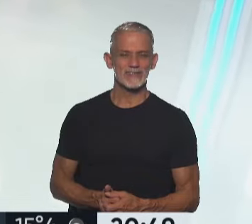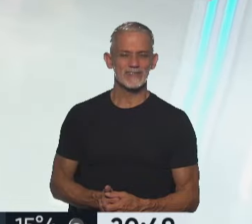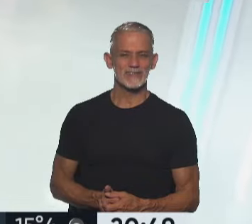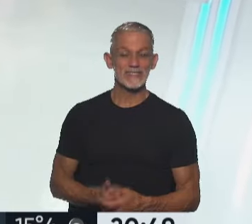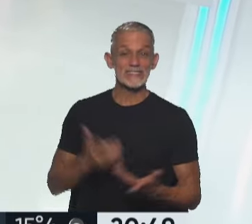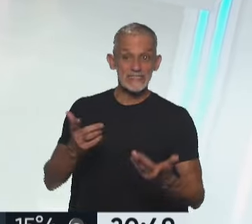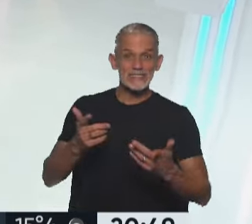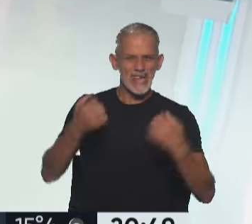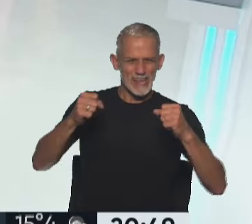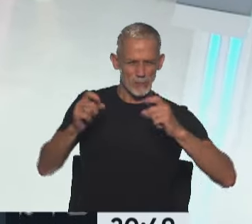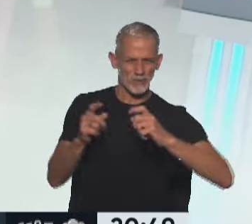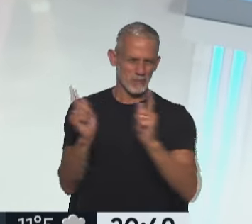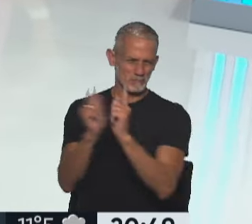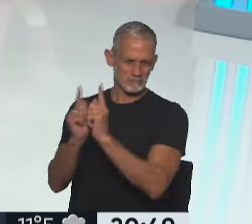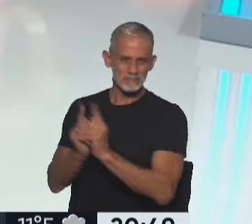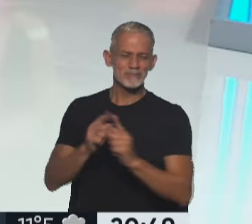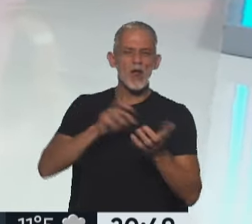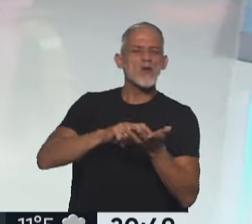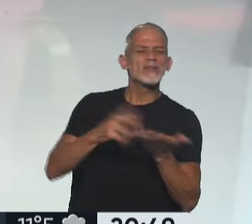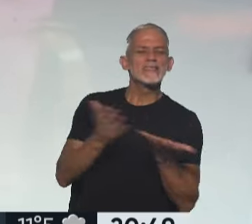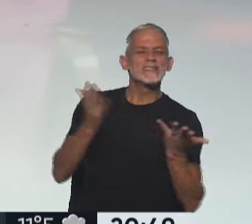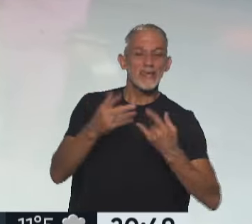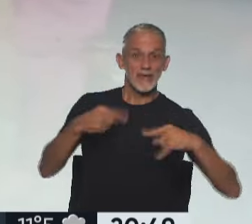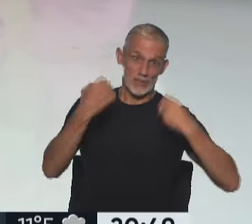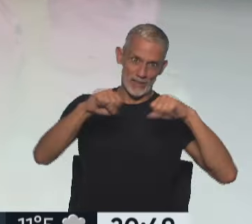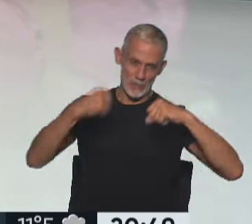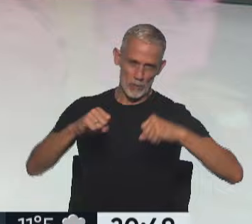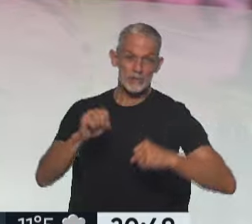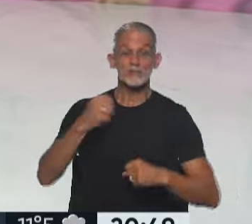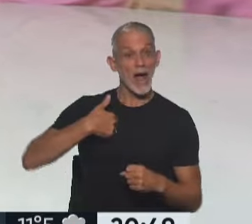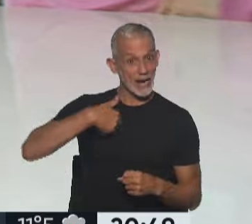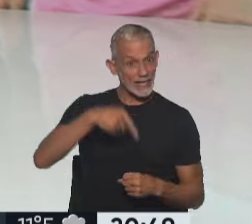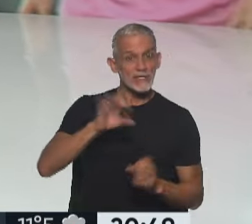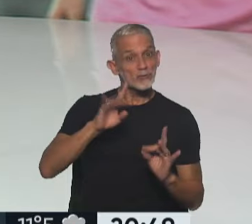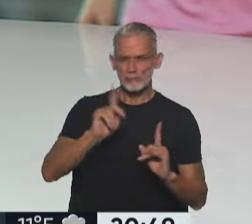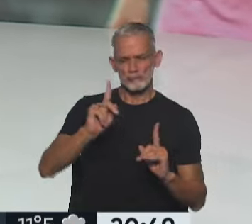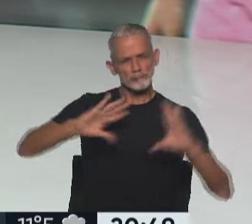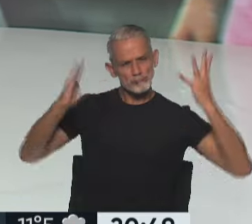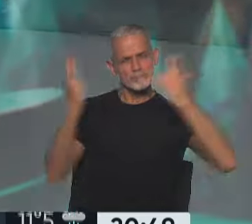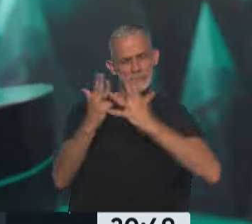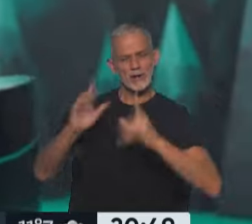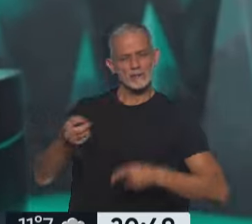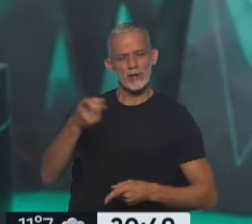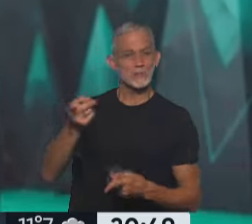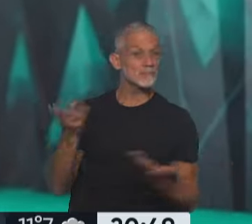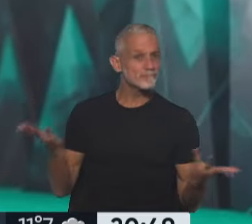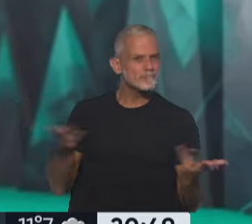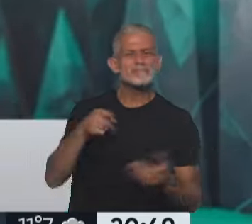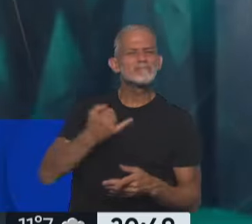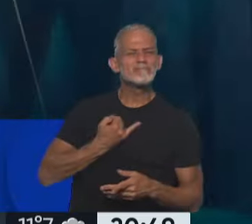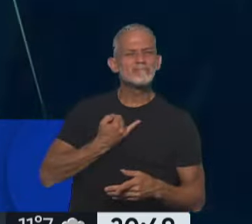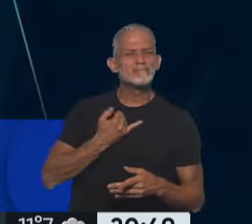En el Polideportivo repasamos las noticias más importantes justamente del deporte, no solo nacional, sino también internacional. Y justamente nos